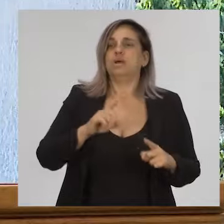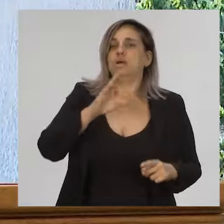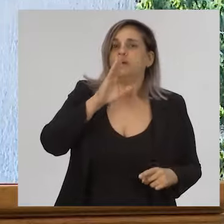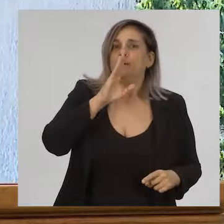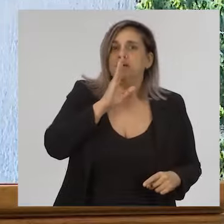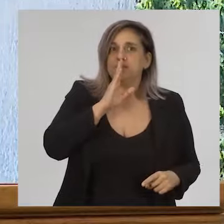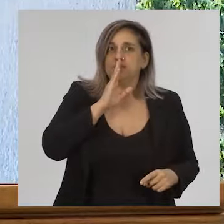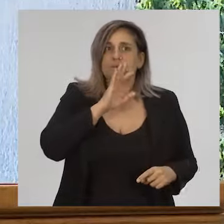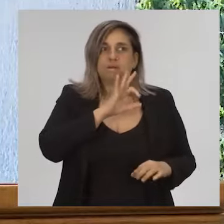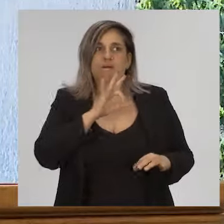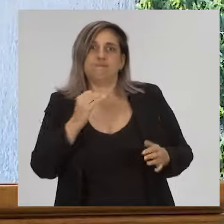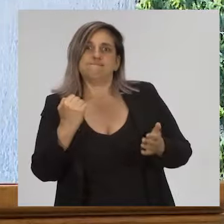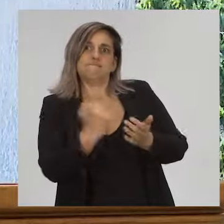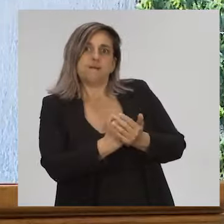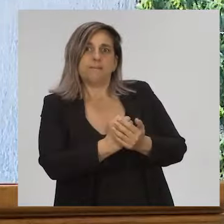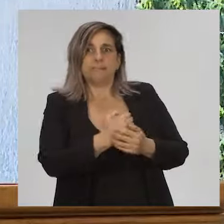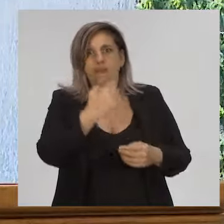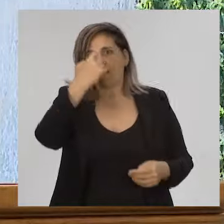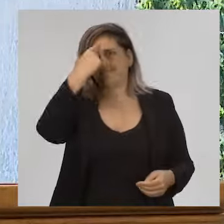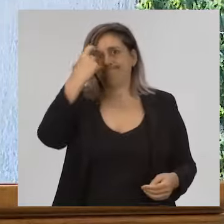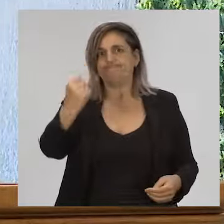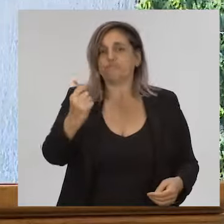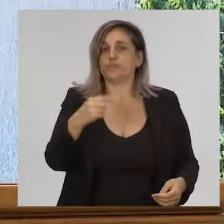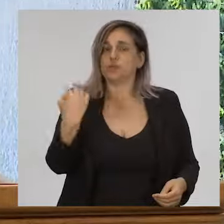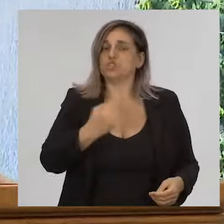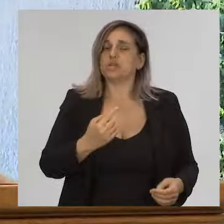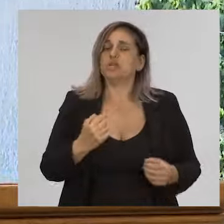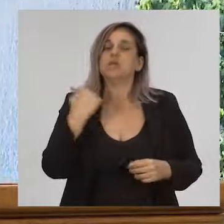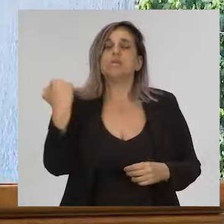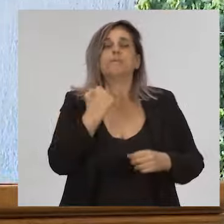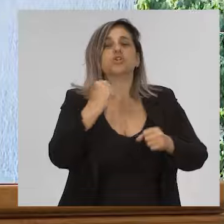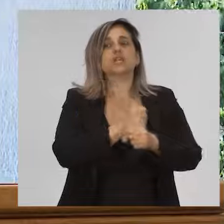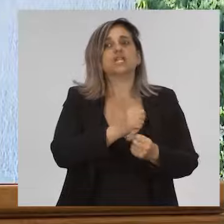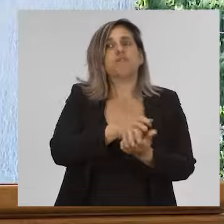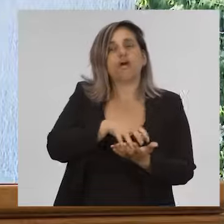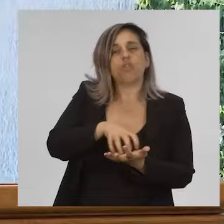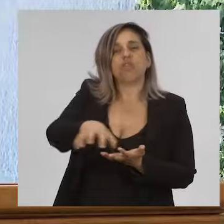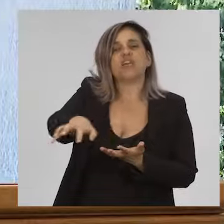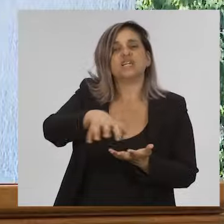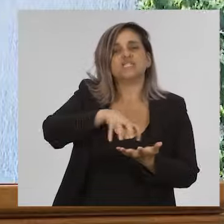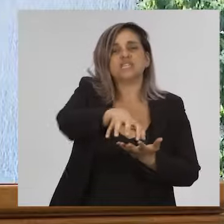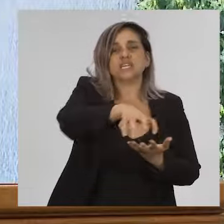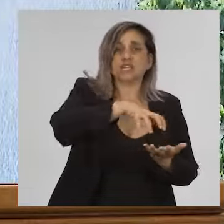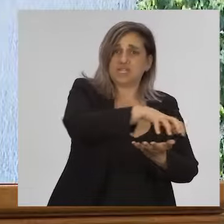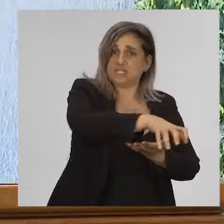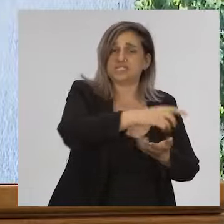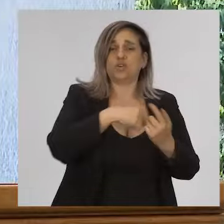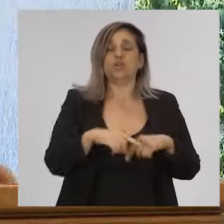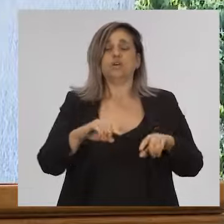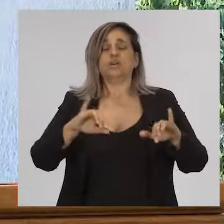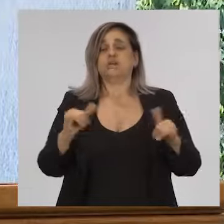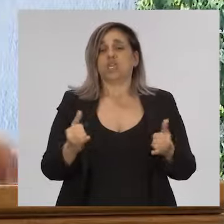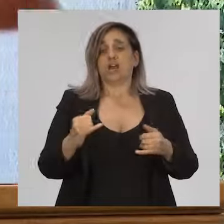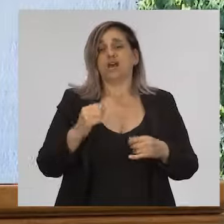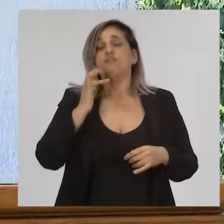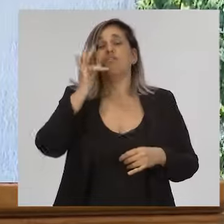no callarse y que no sea tabú. Entonces, qué importante es la descentralización. Qué importante sería que